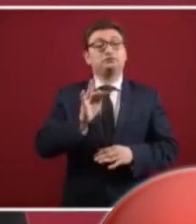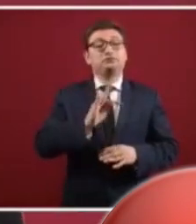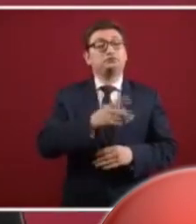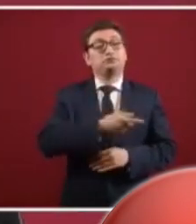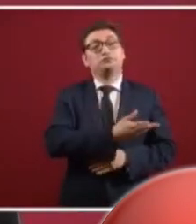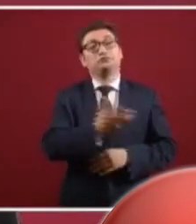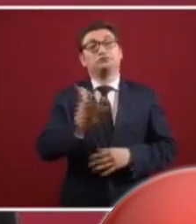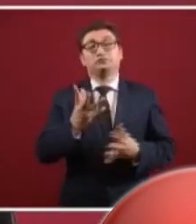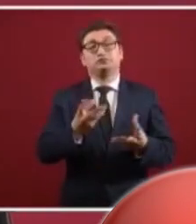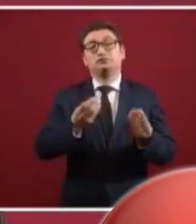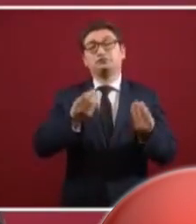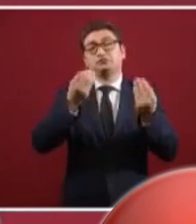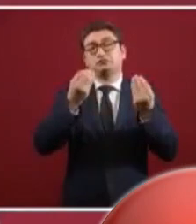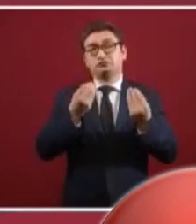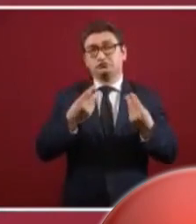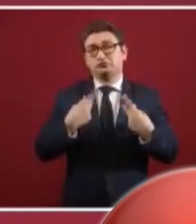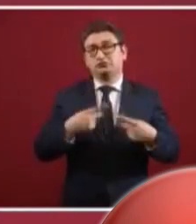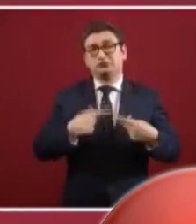vida